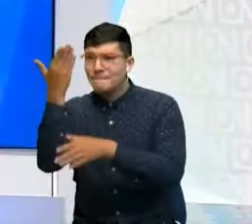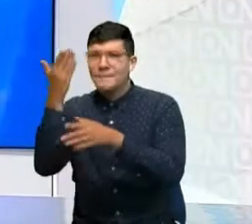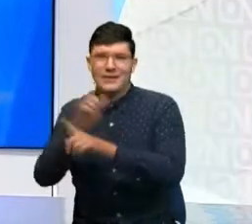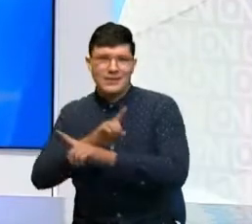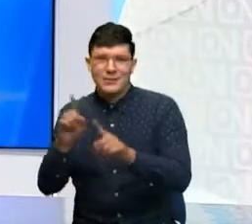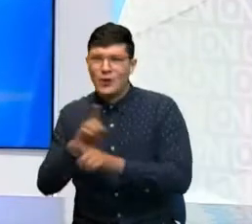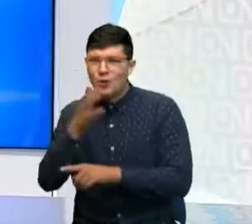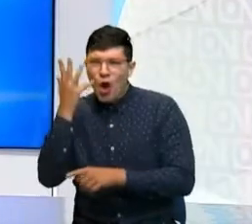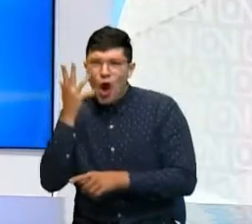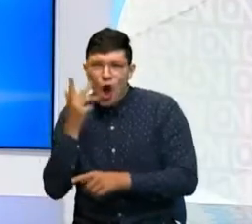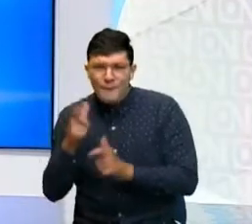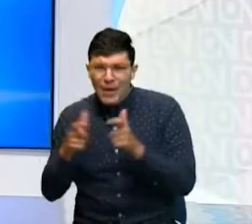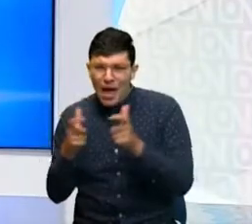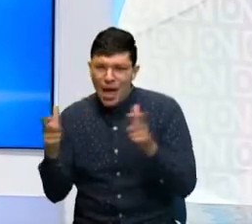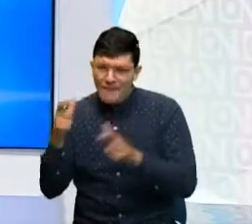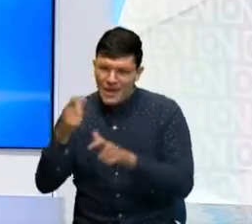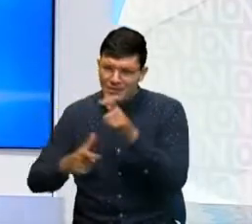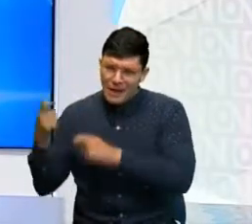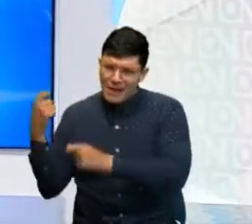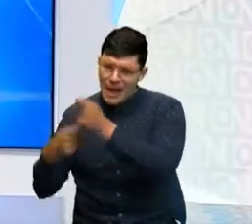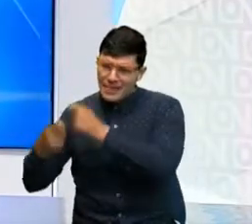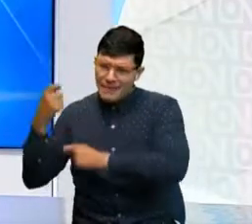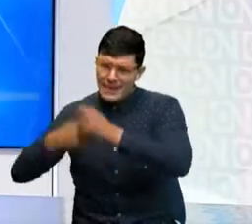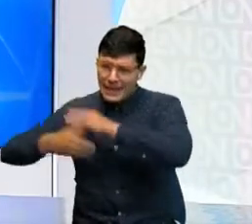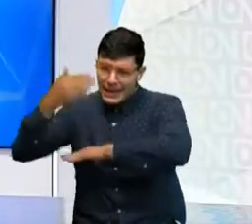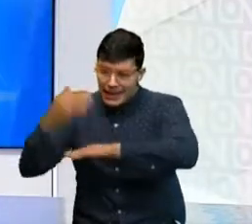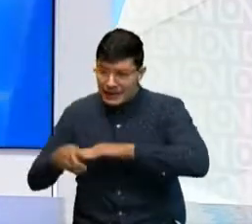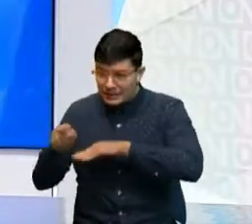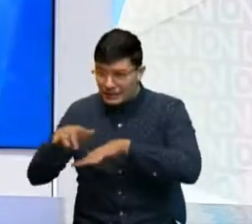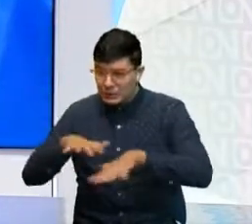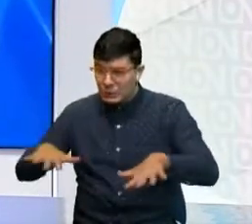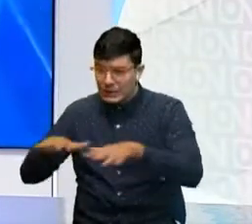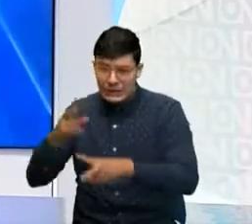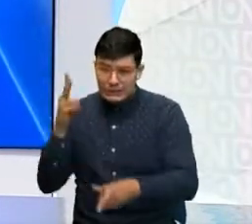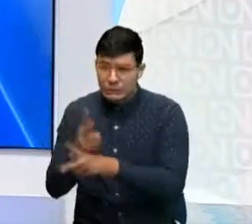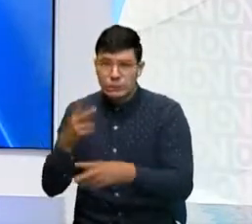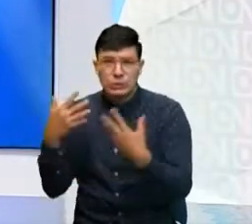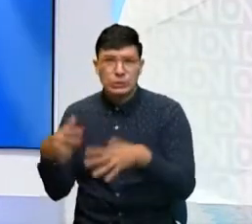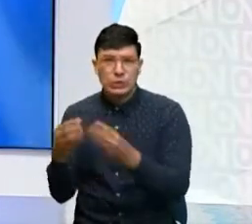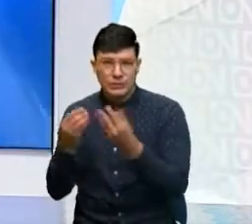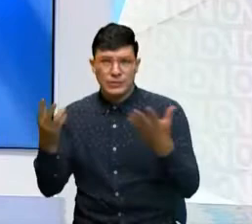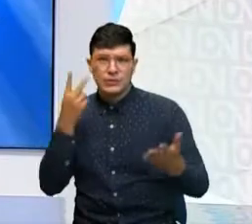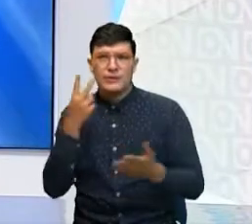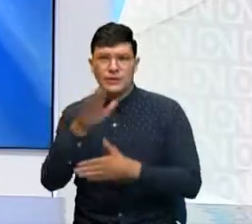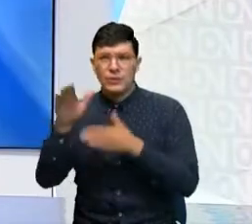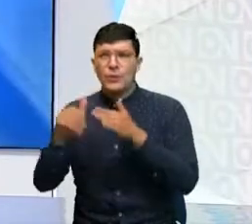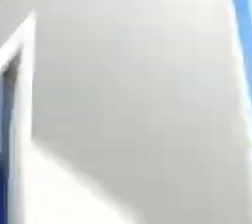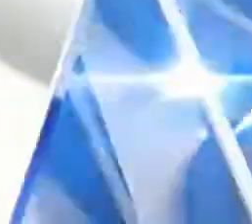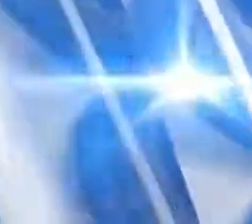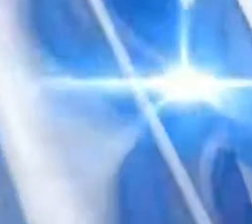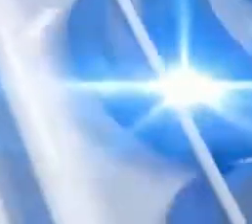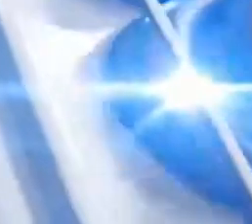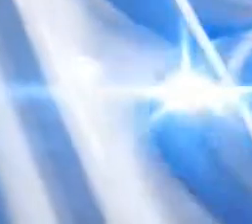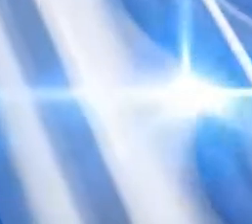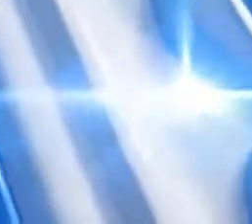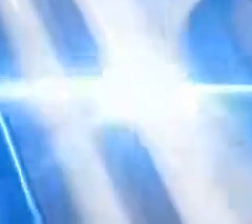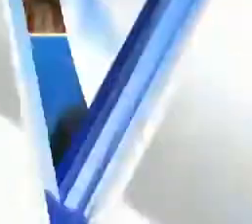son más los informales y la inseguridad que se registra en esta localidad que dice el mandatario danilo coronel adelante